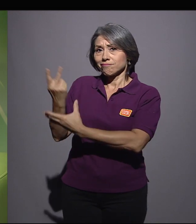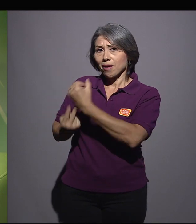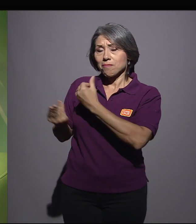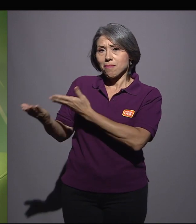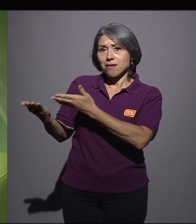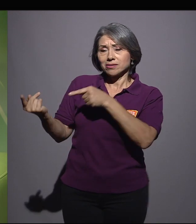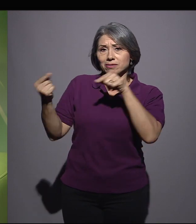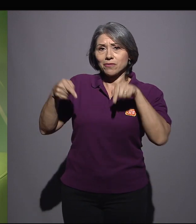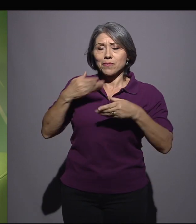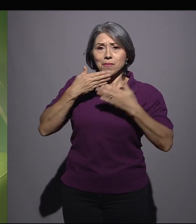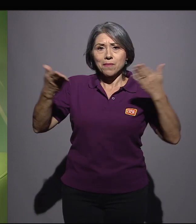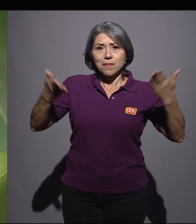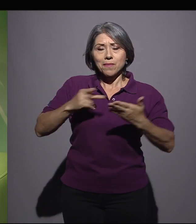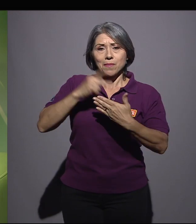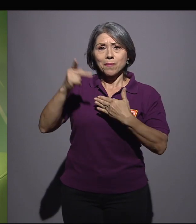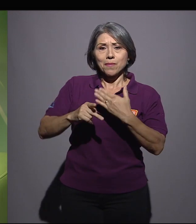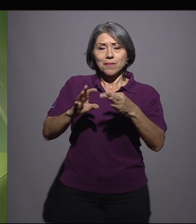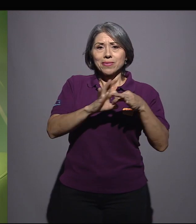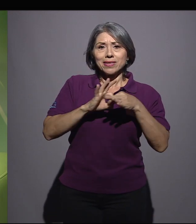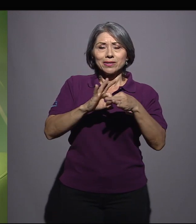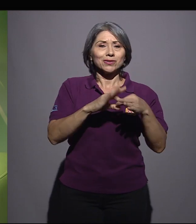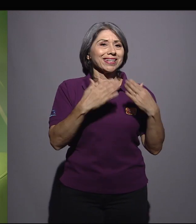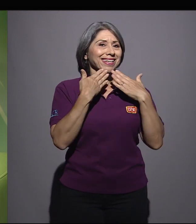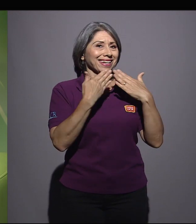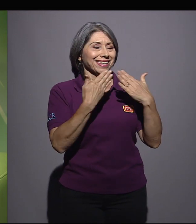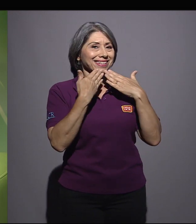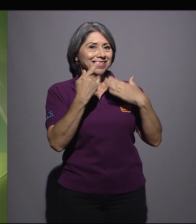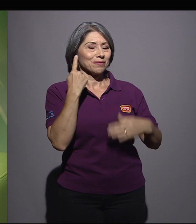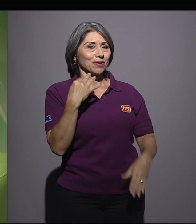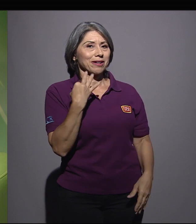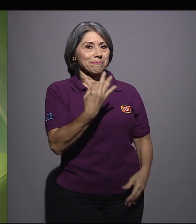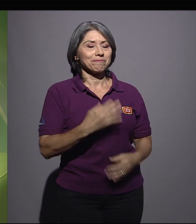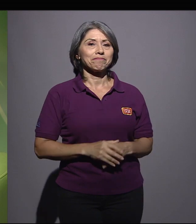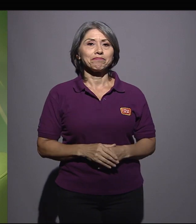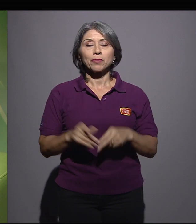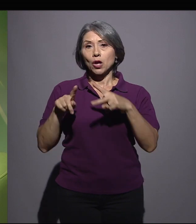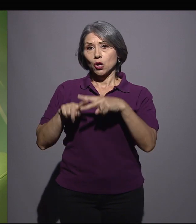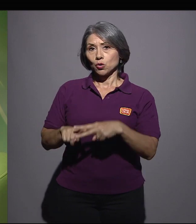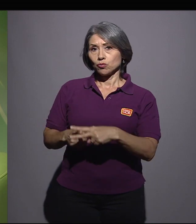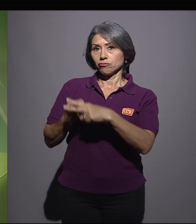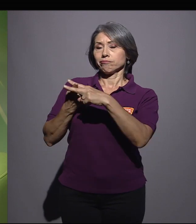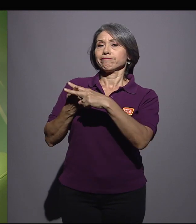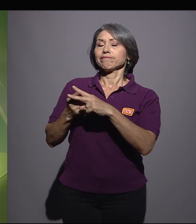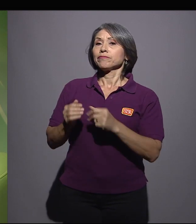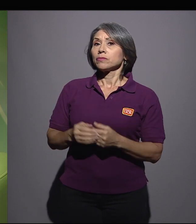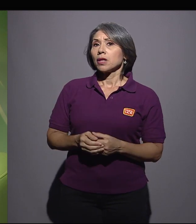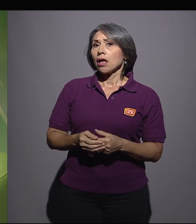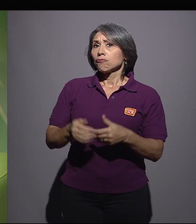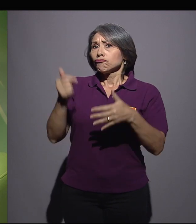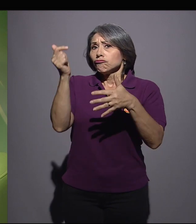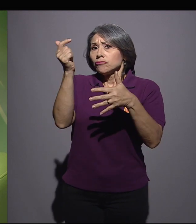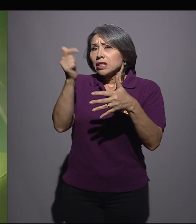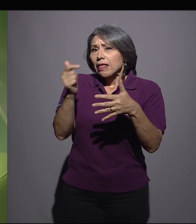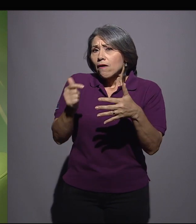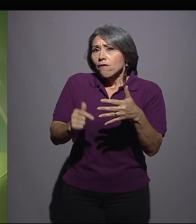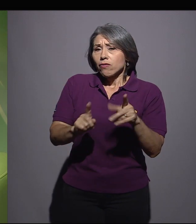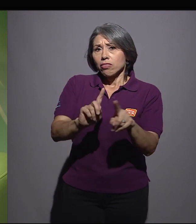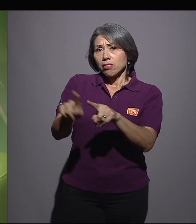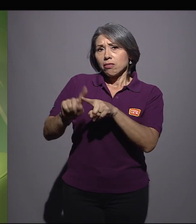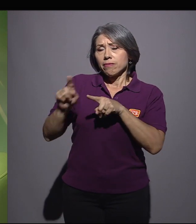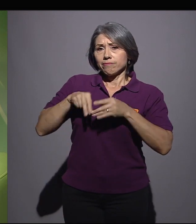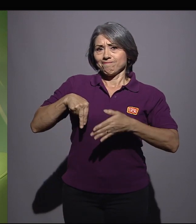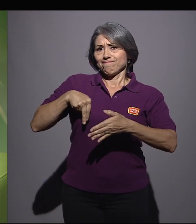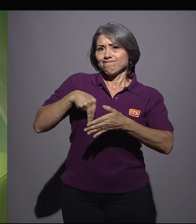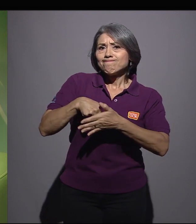les damos la bienvenida a Nexos. Muchas gracias por la invitación. Para comenzar, existen una serie de barreras, ¿verdad? Y